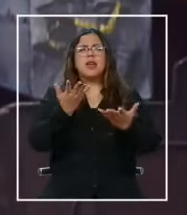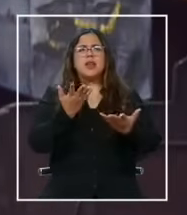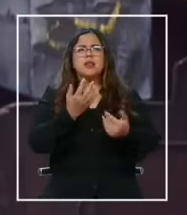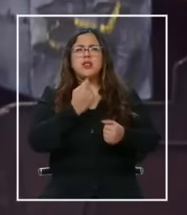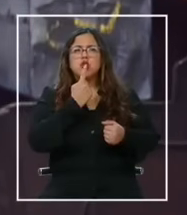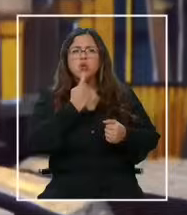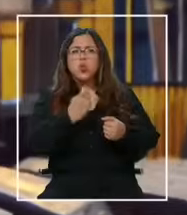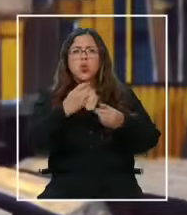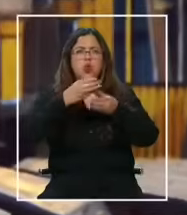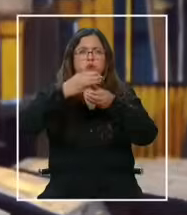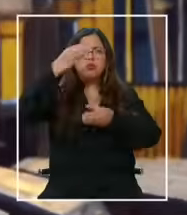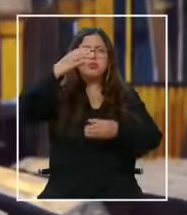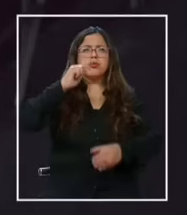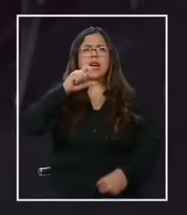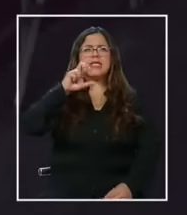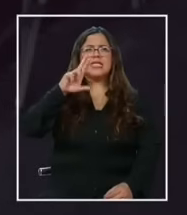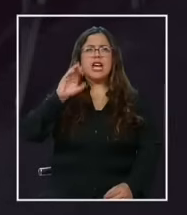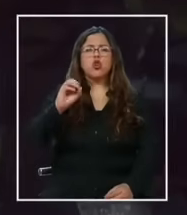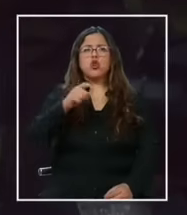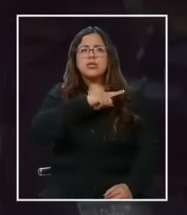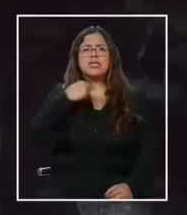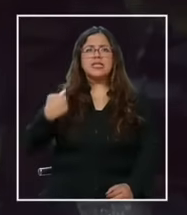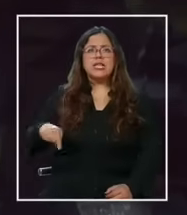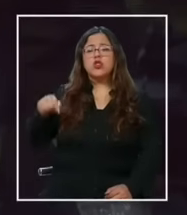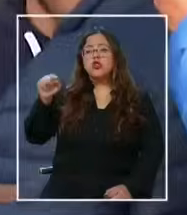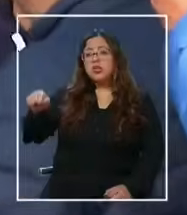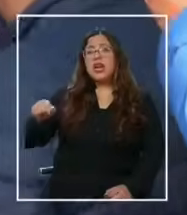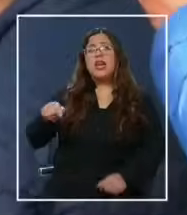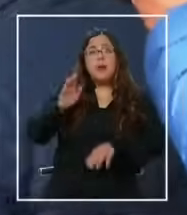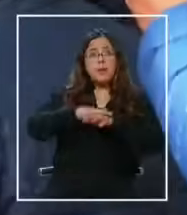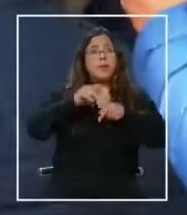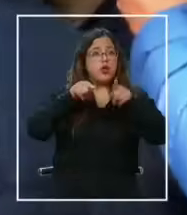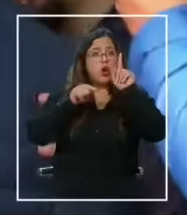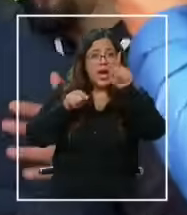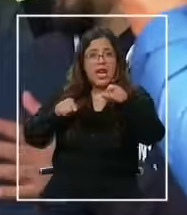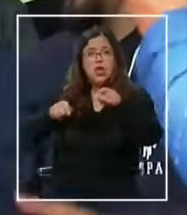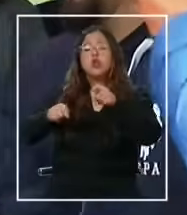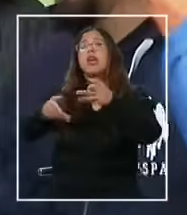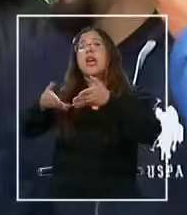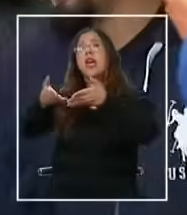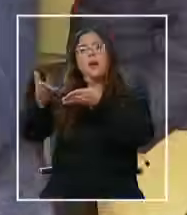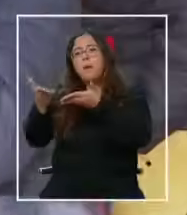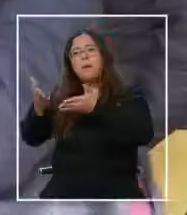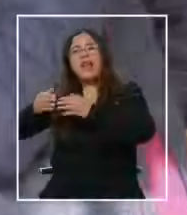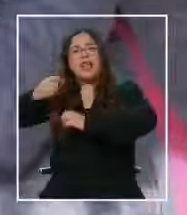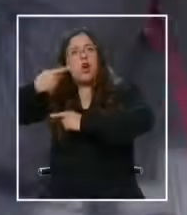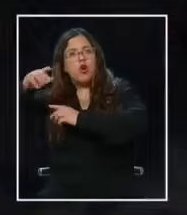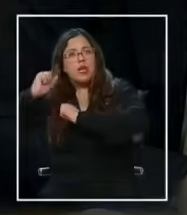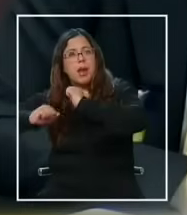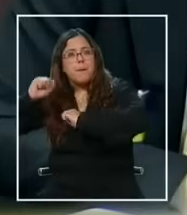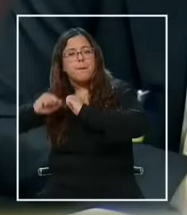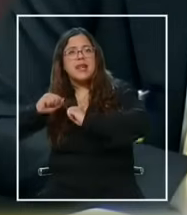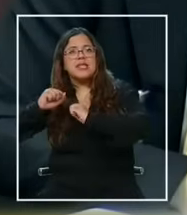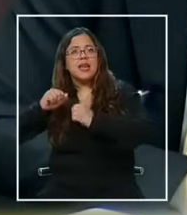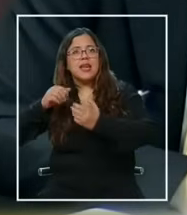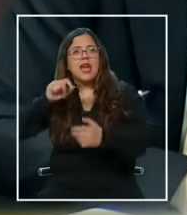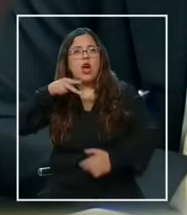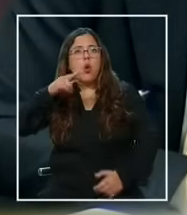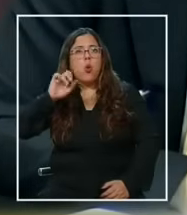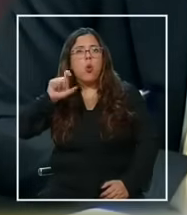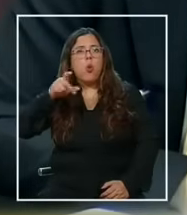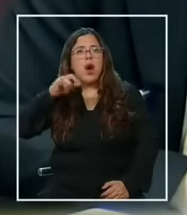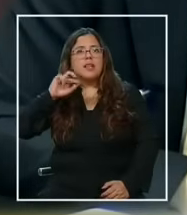una medida que le permitió a la siderúrgica huachipato seguir operando pero que no agradó al gigante asiático la medida